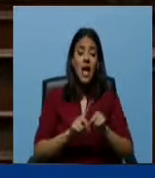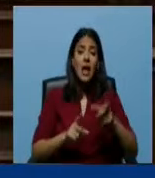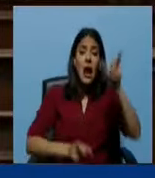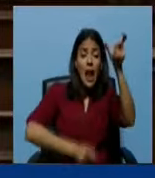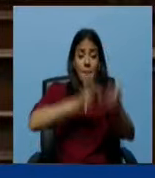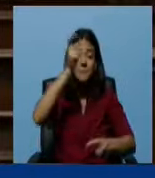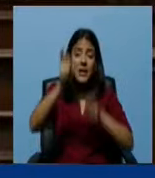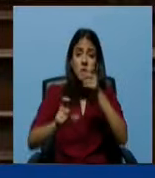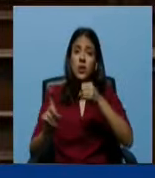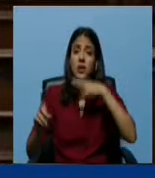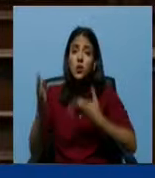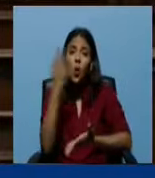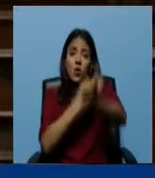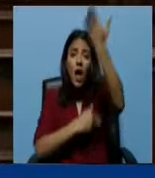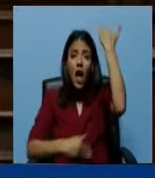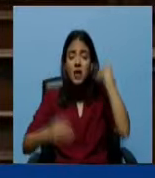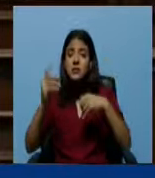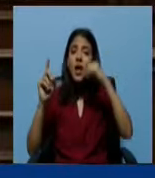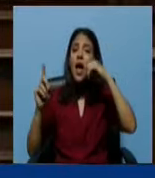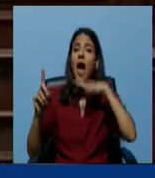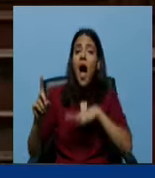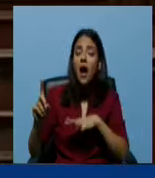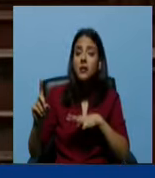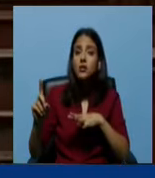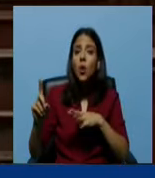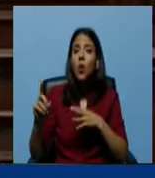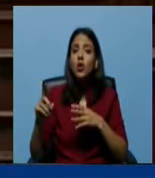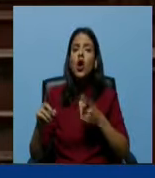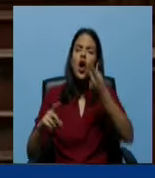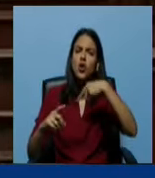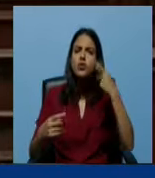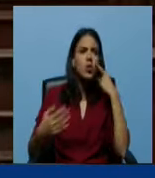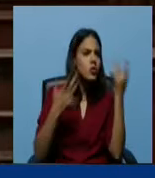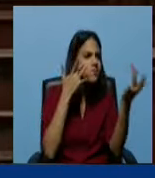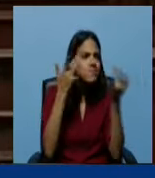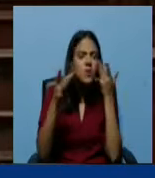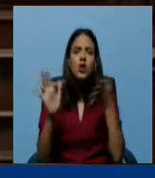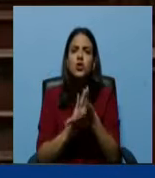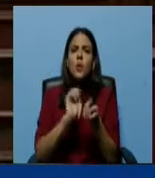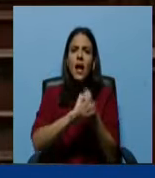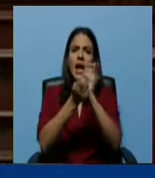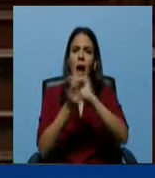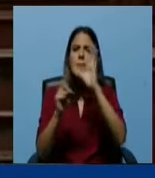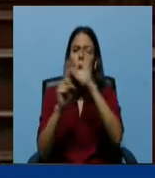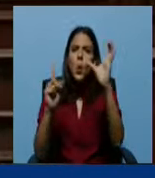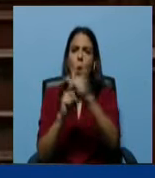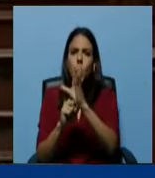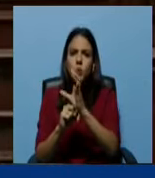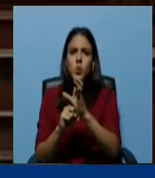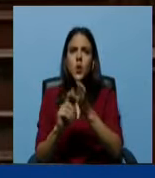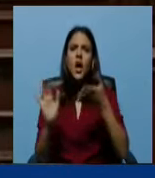Nosotros también estamos siendo objeto de los cambios culturales, interculturales,